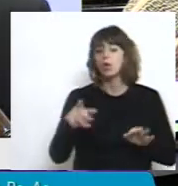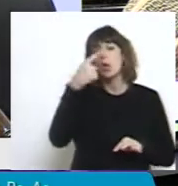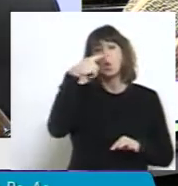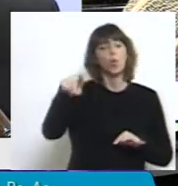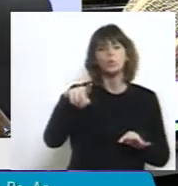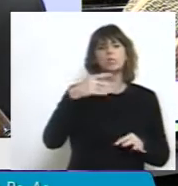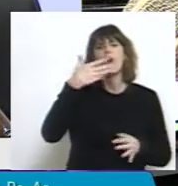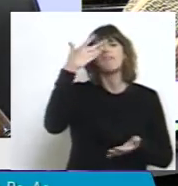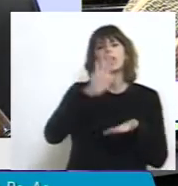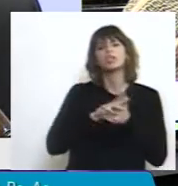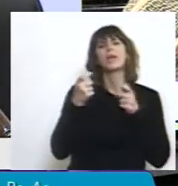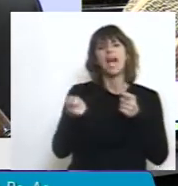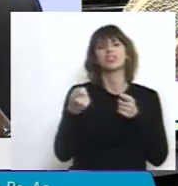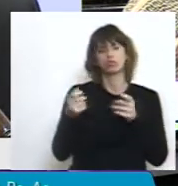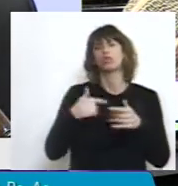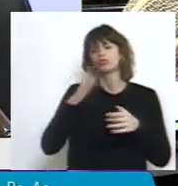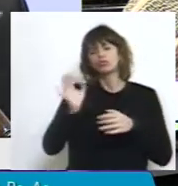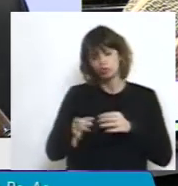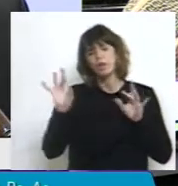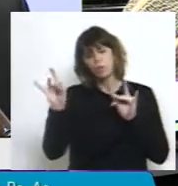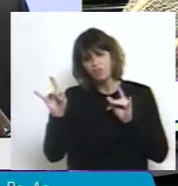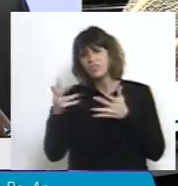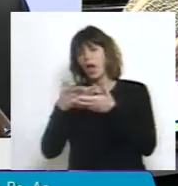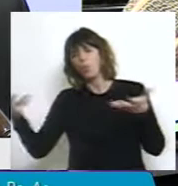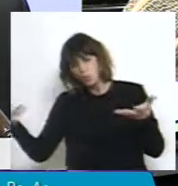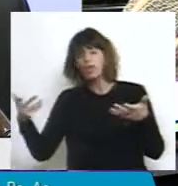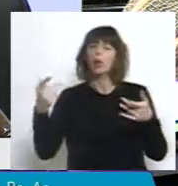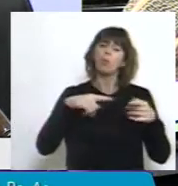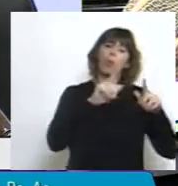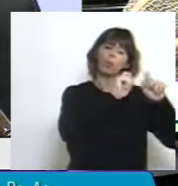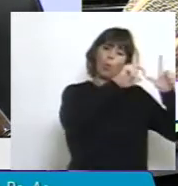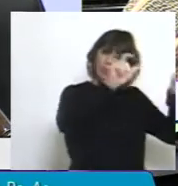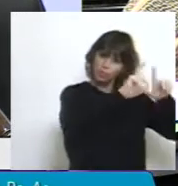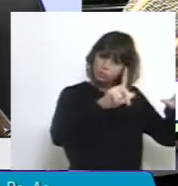así no aburrimos más. Yo sé que es difícil verlo, los cuadros quedan a disposición.